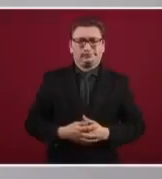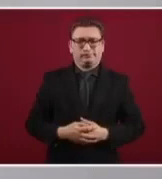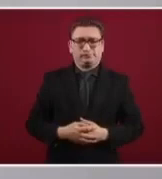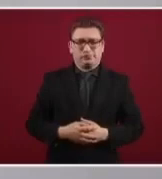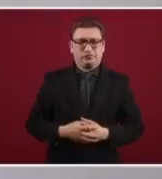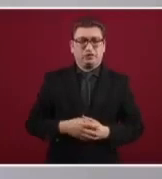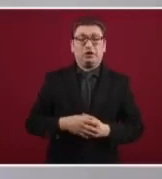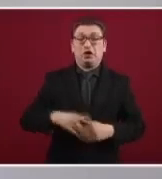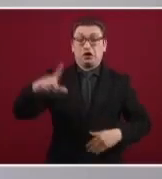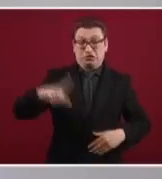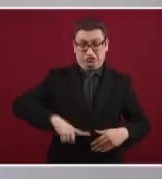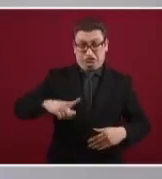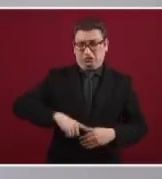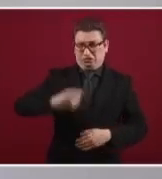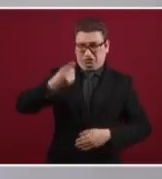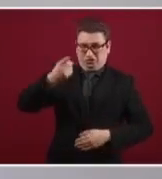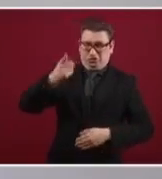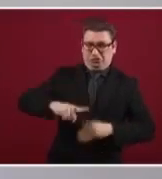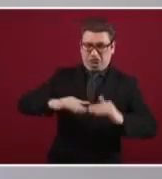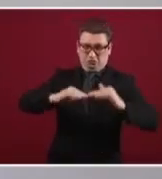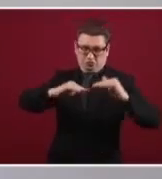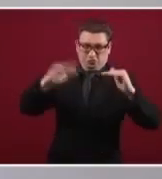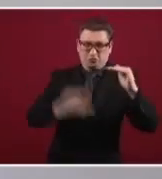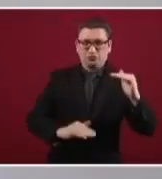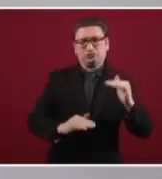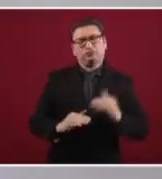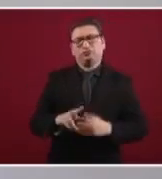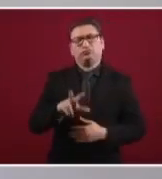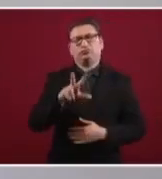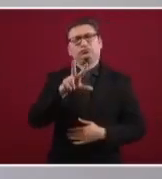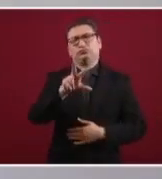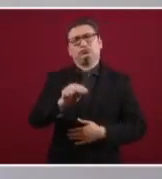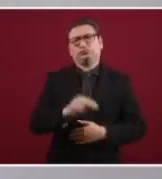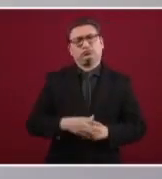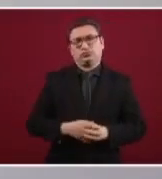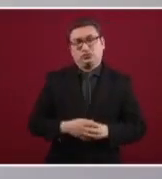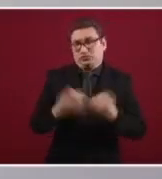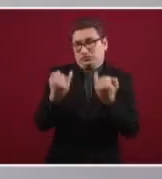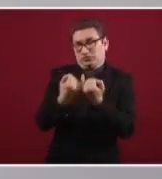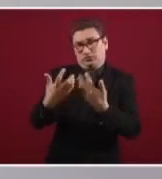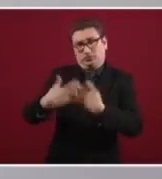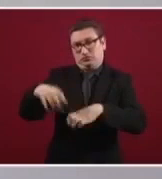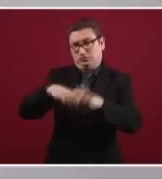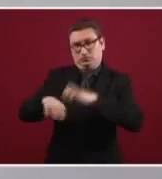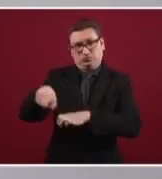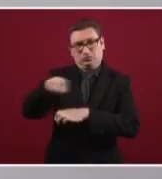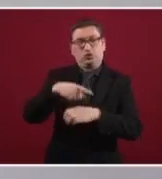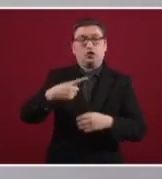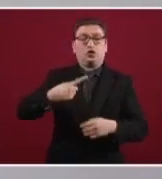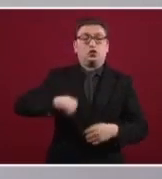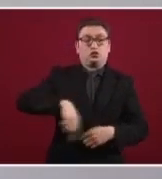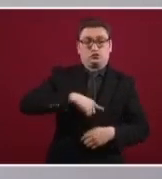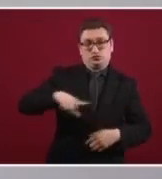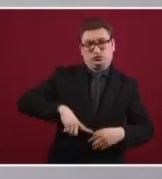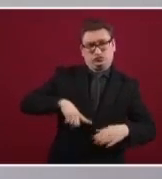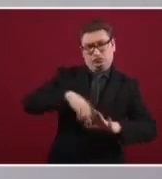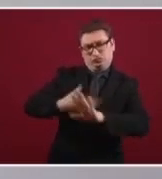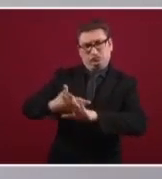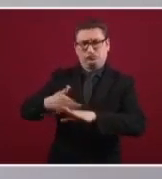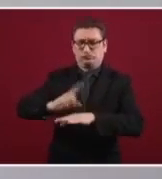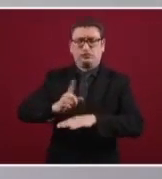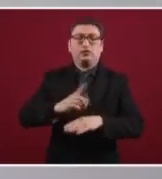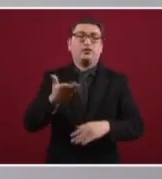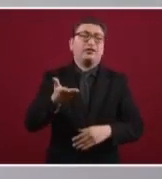no de sometimiento, ni de parte de las calificadoras, ni de parte de nosotros. A lo mejor